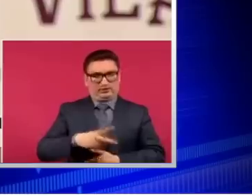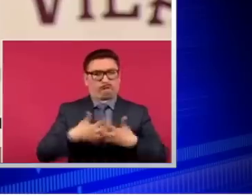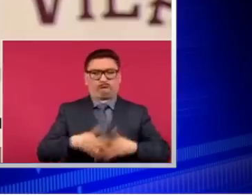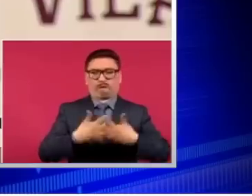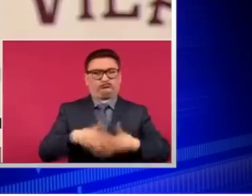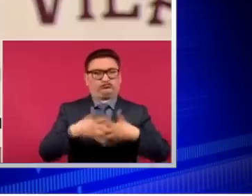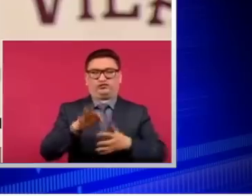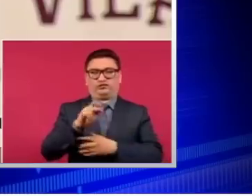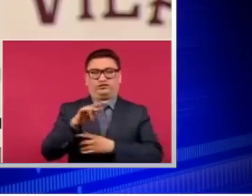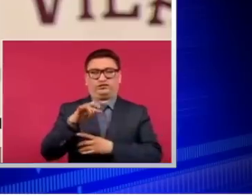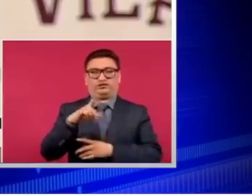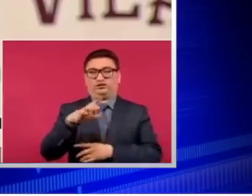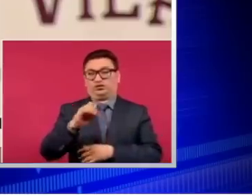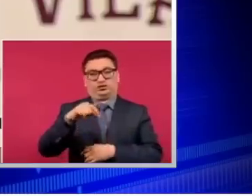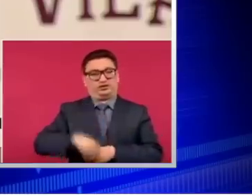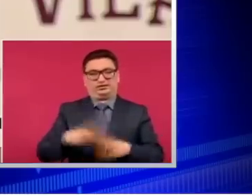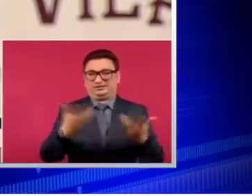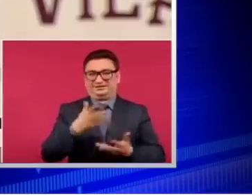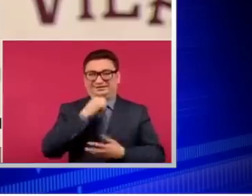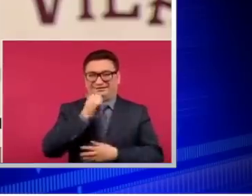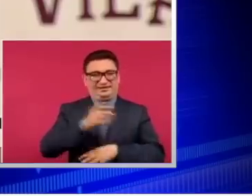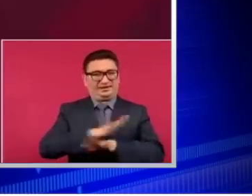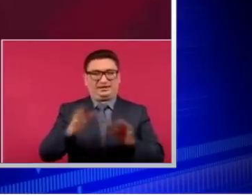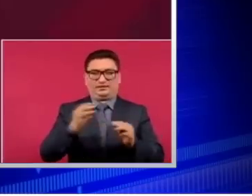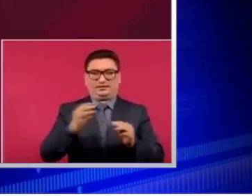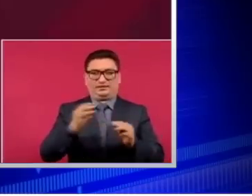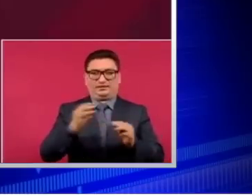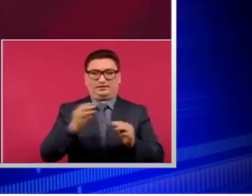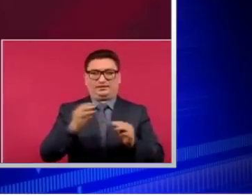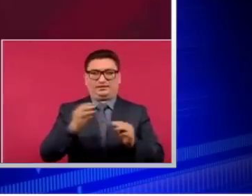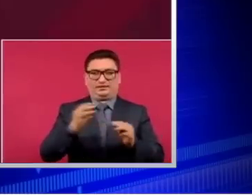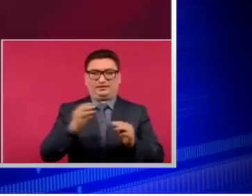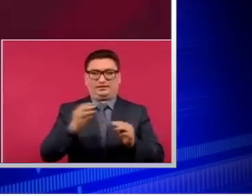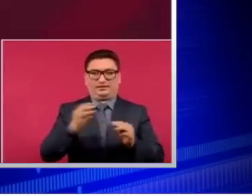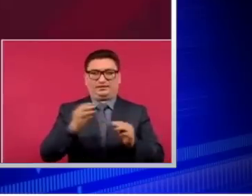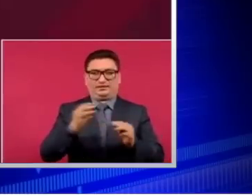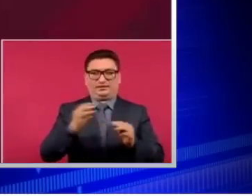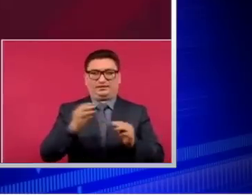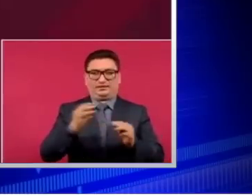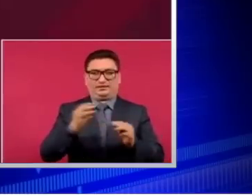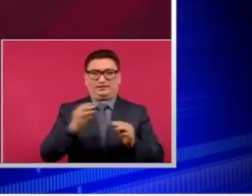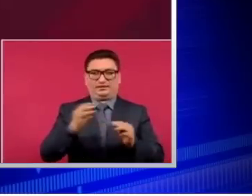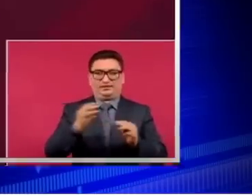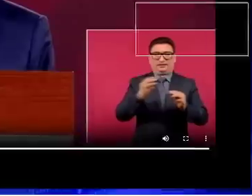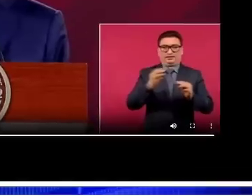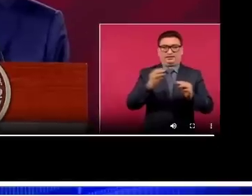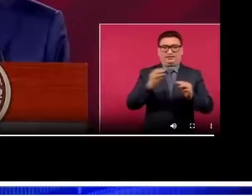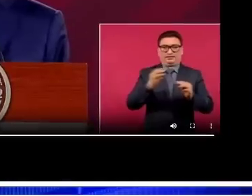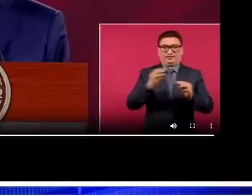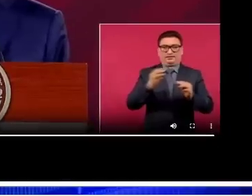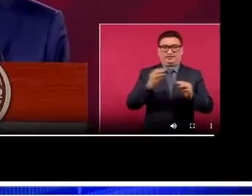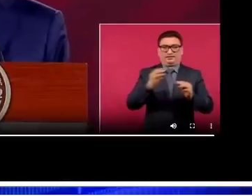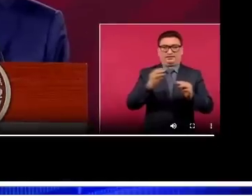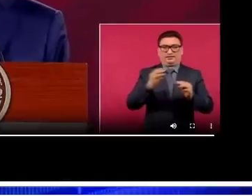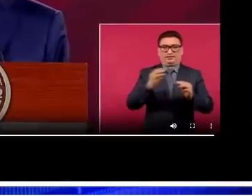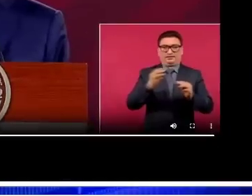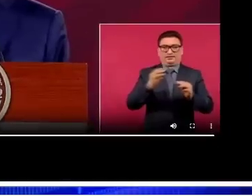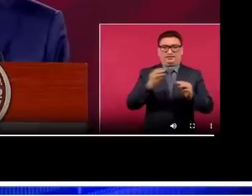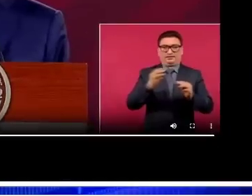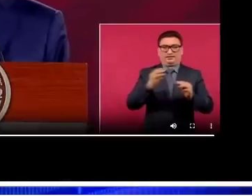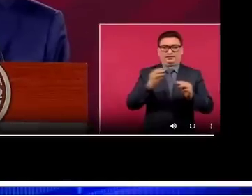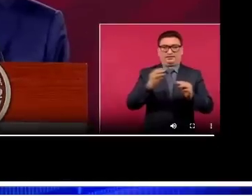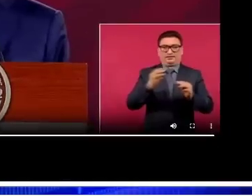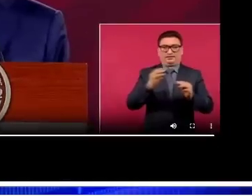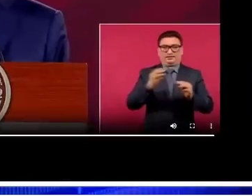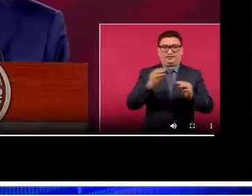produce nilo, no se produce la materia prima. Pues es lo que también aclara el presidente López Obrador.